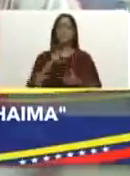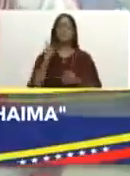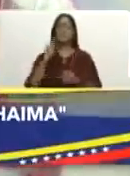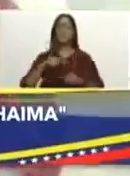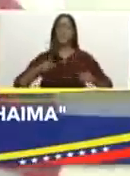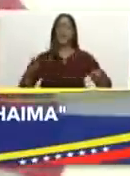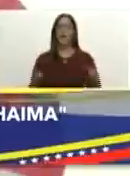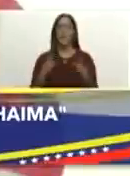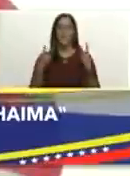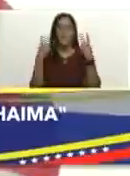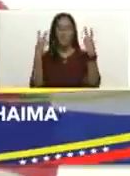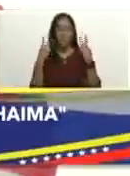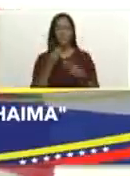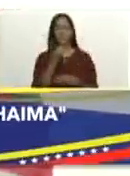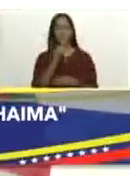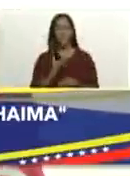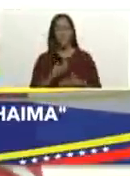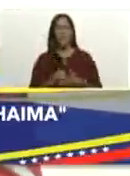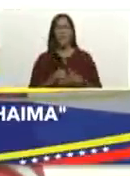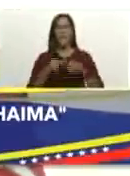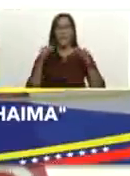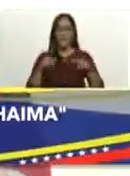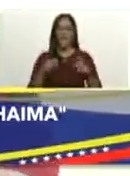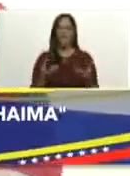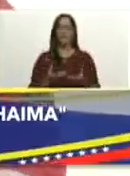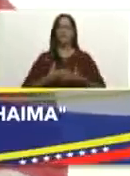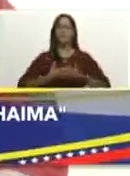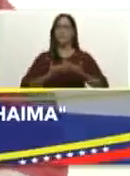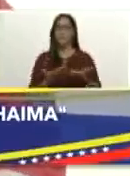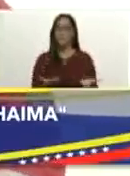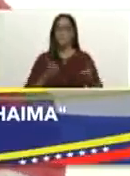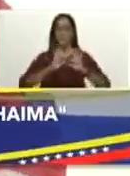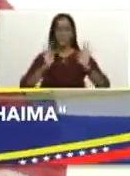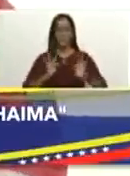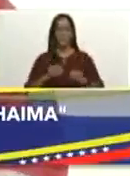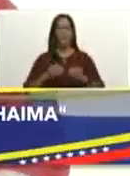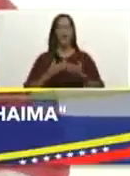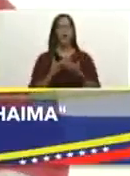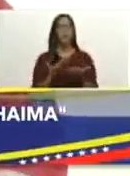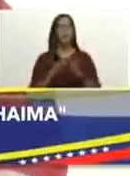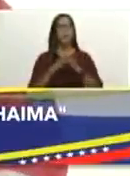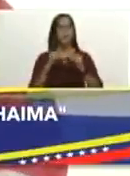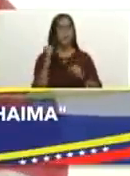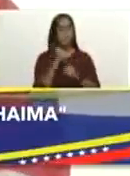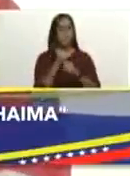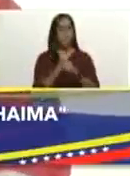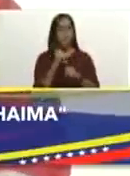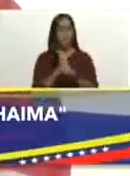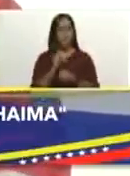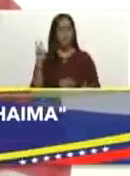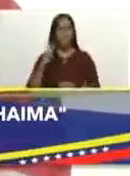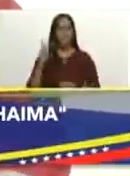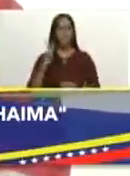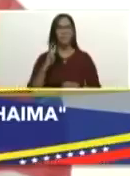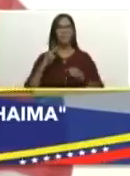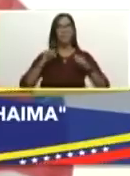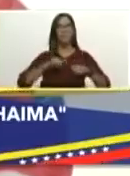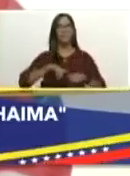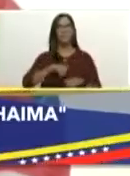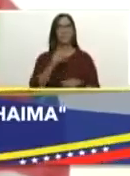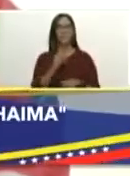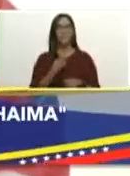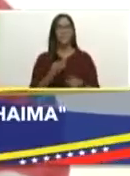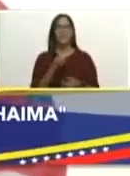victoria. Exclusivamente esta Macoya que usted se la ofreció a todos los trabajadores de Venezuela, hoy podemos decir que es una